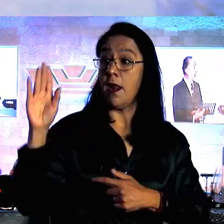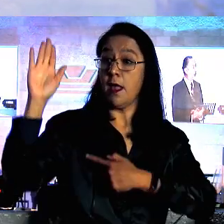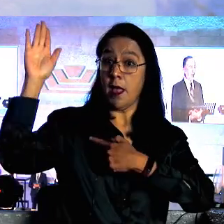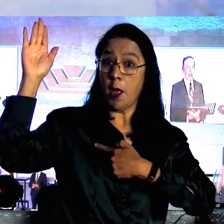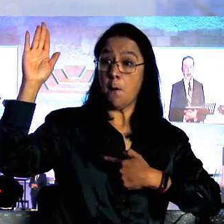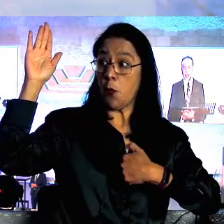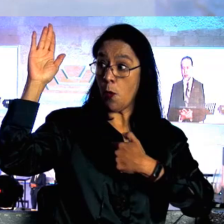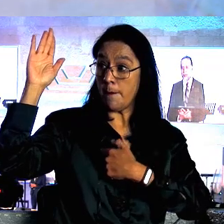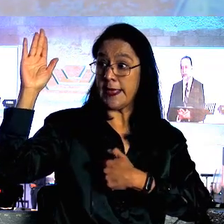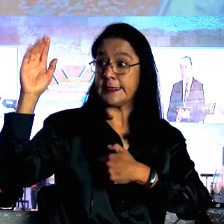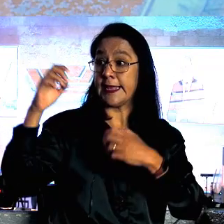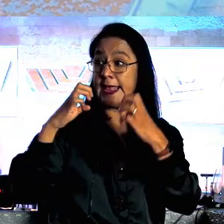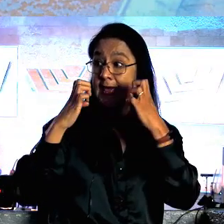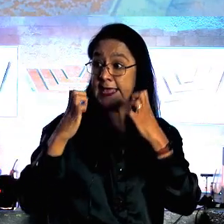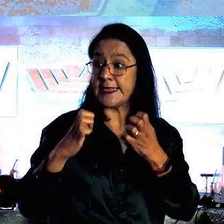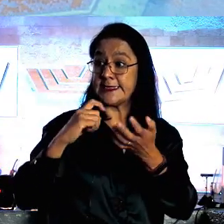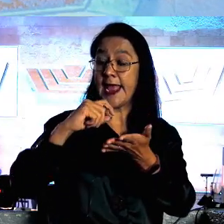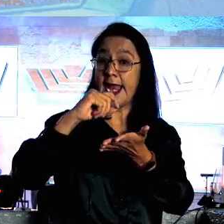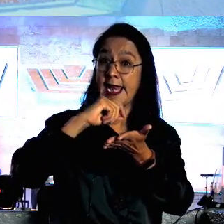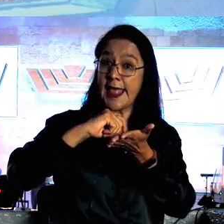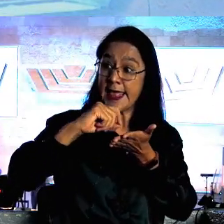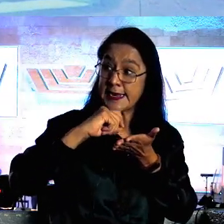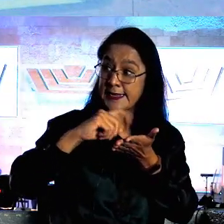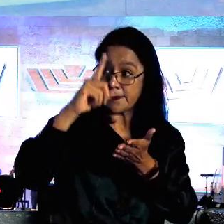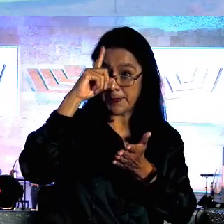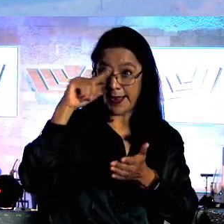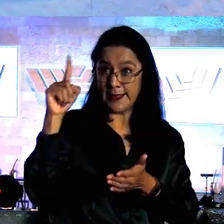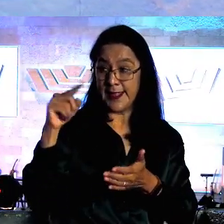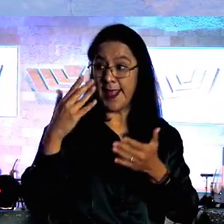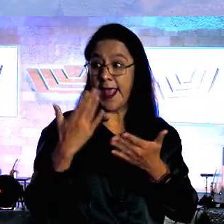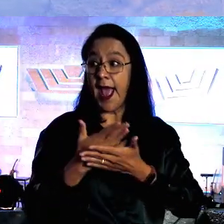escritas para ti, ahora pídelas.